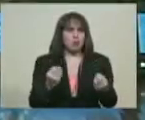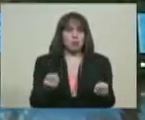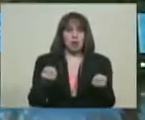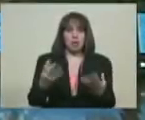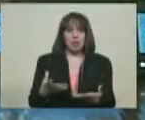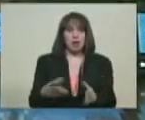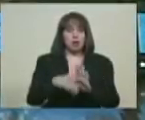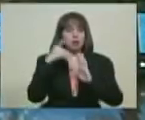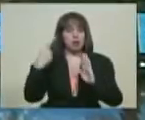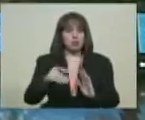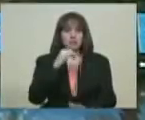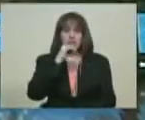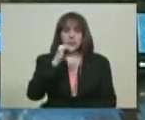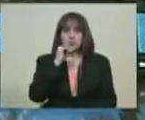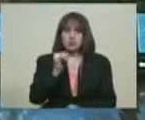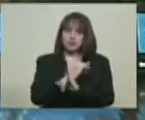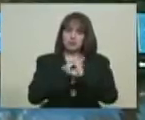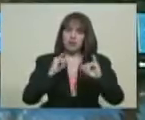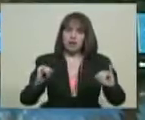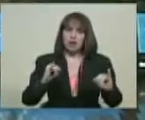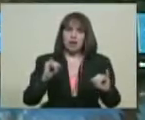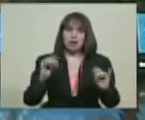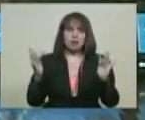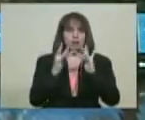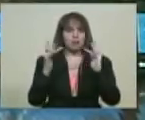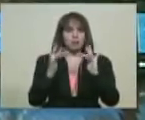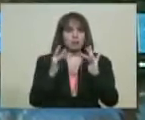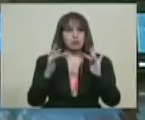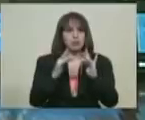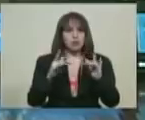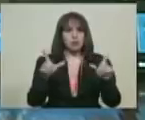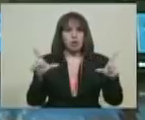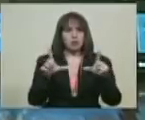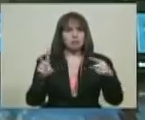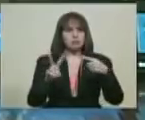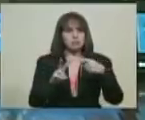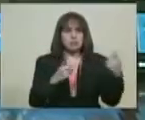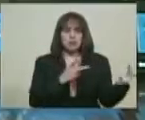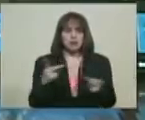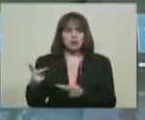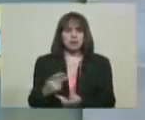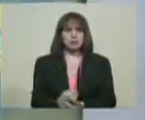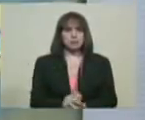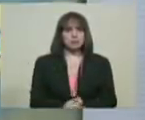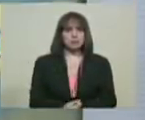derechos. Con esta información despedimos el presente contacto a los estudios. Adelante.